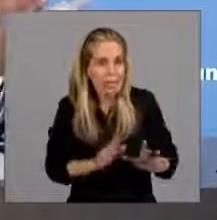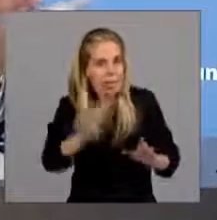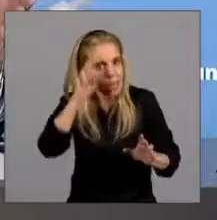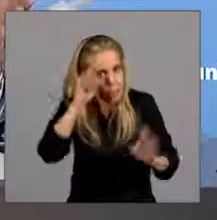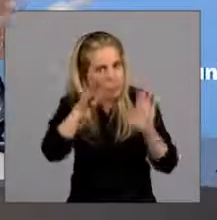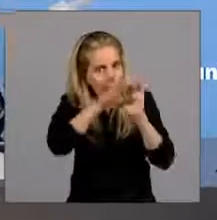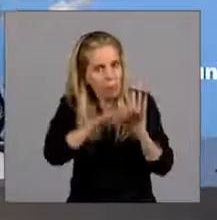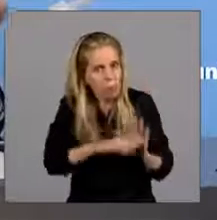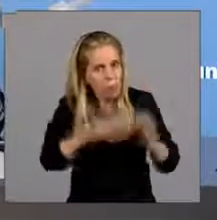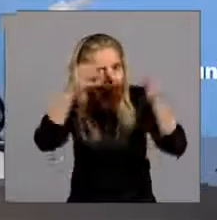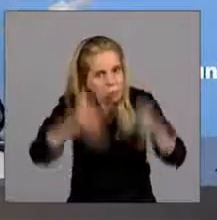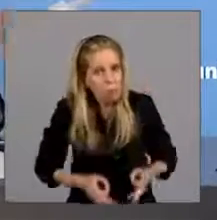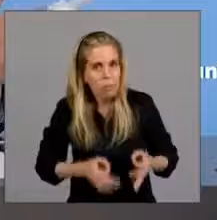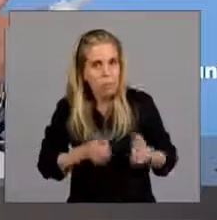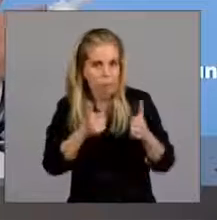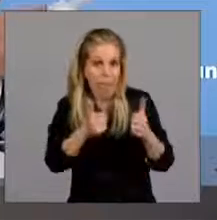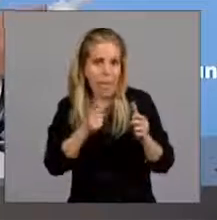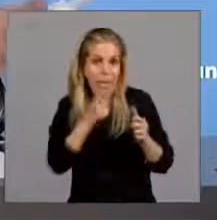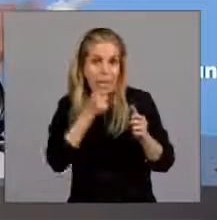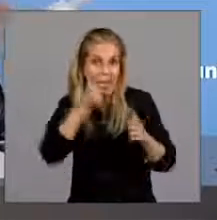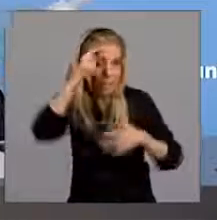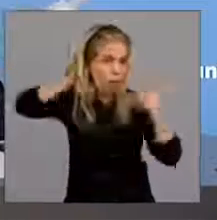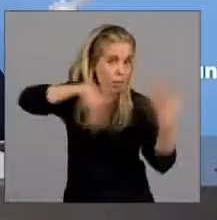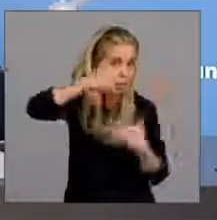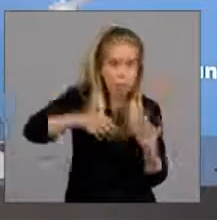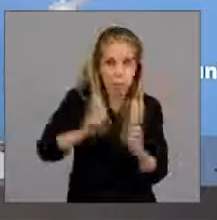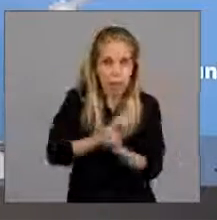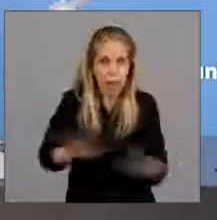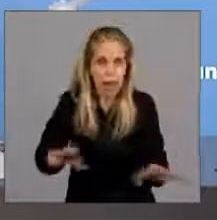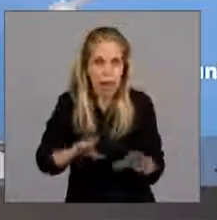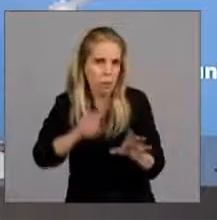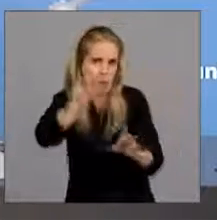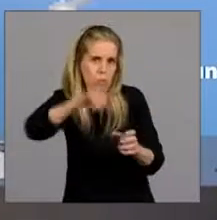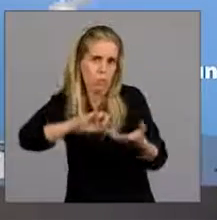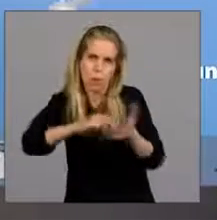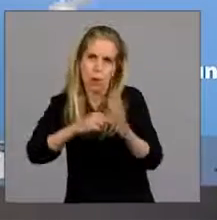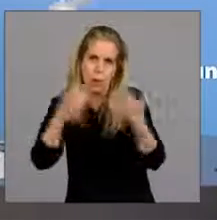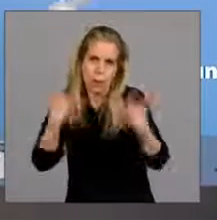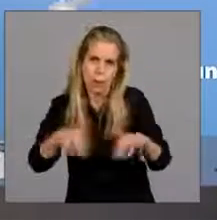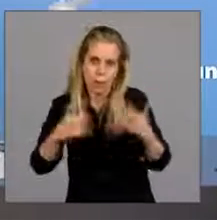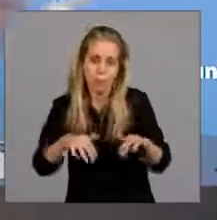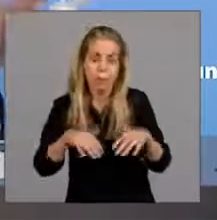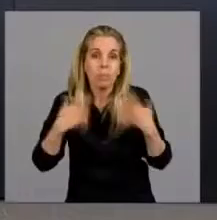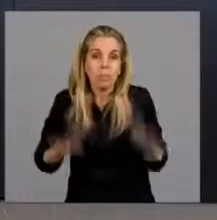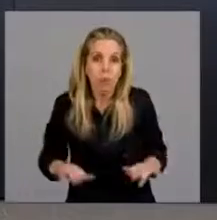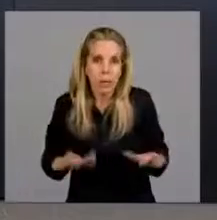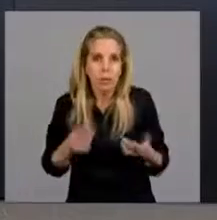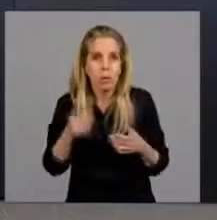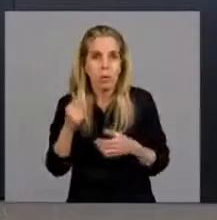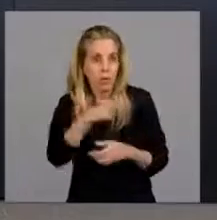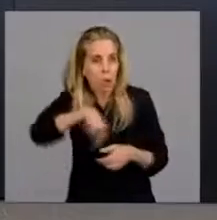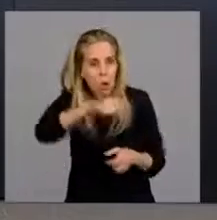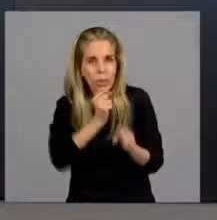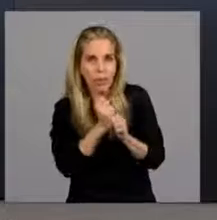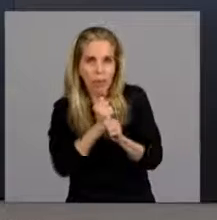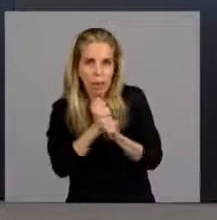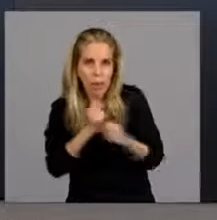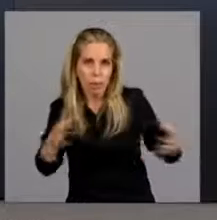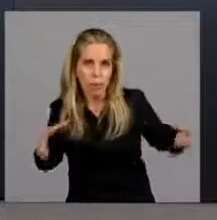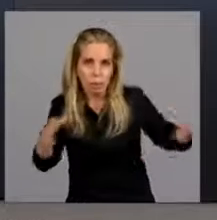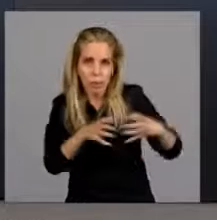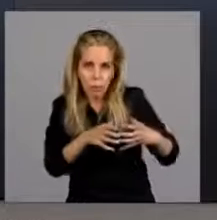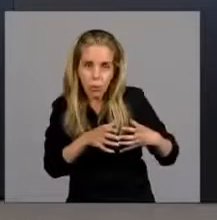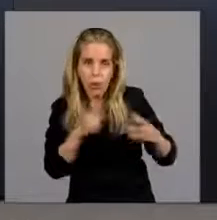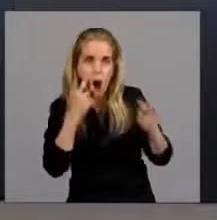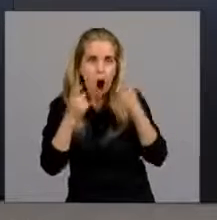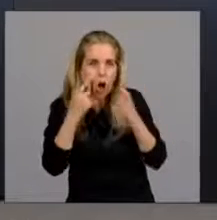nos desmadra. Si se nos desmadra es un problema. Pero justamente el propósito de todo lo que estamos haciendo es controlar